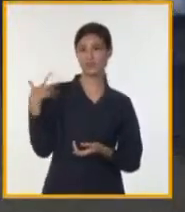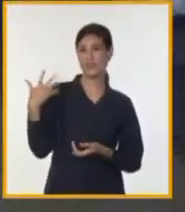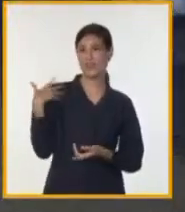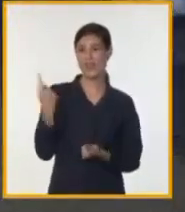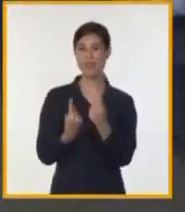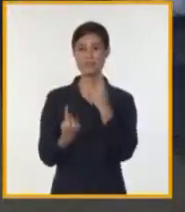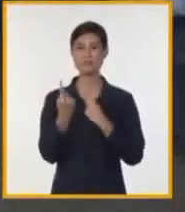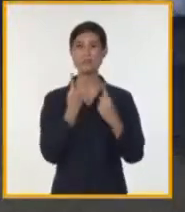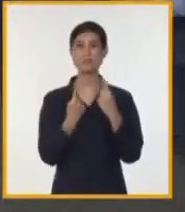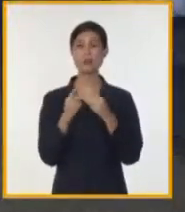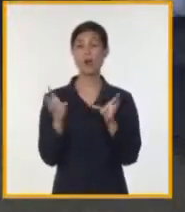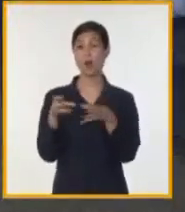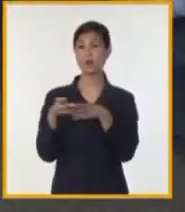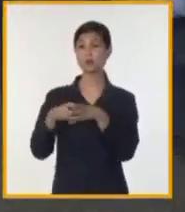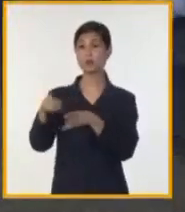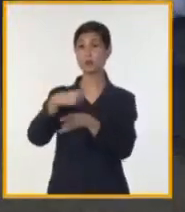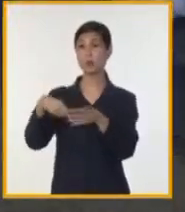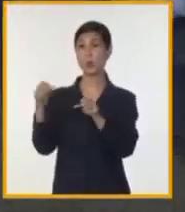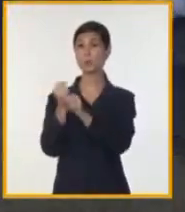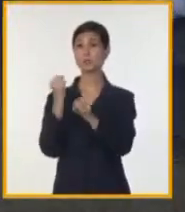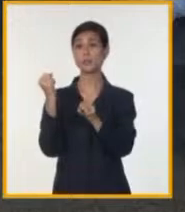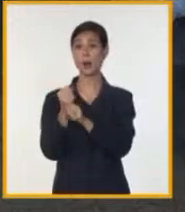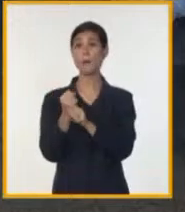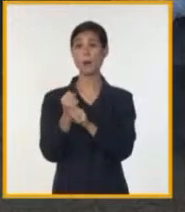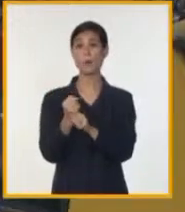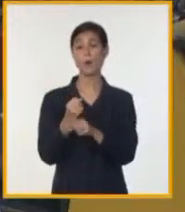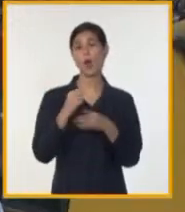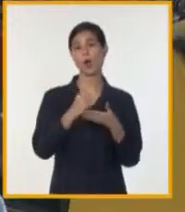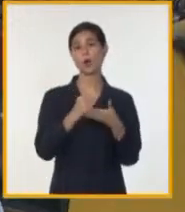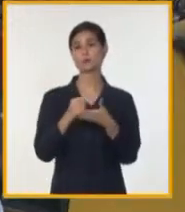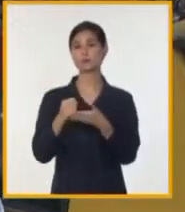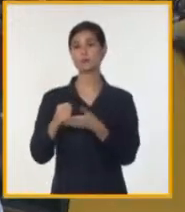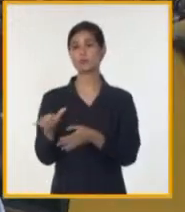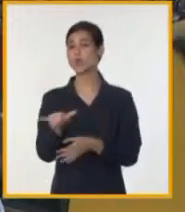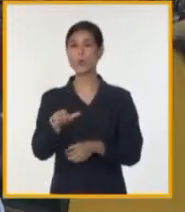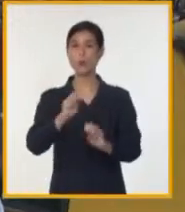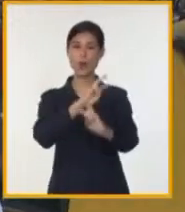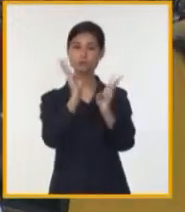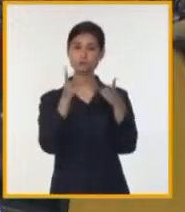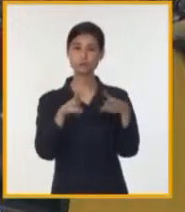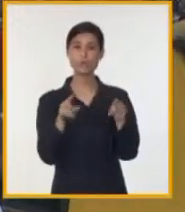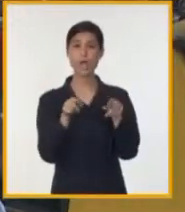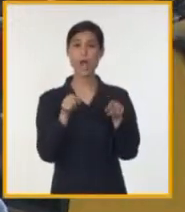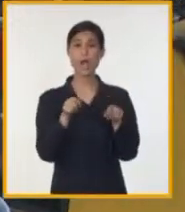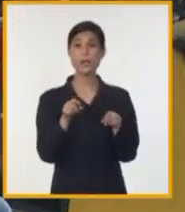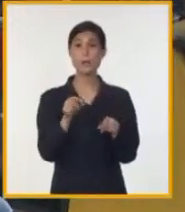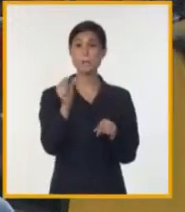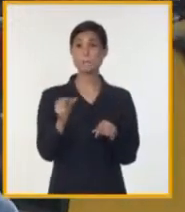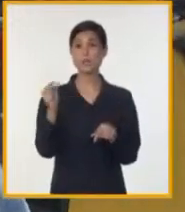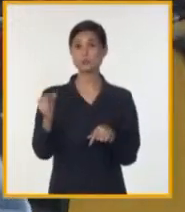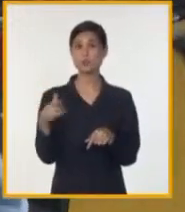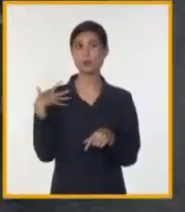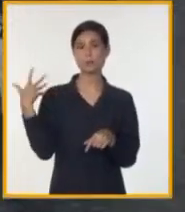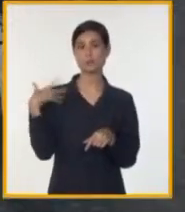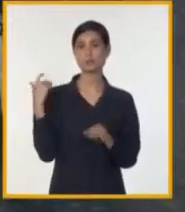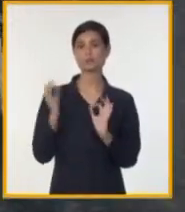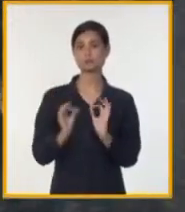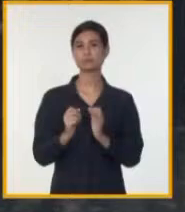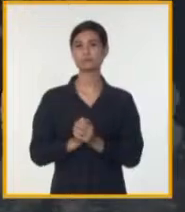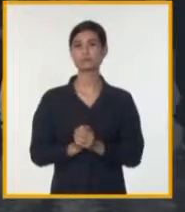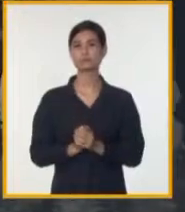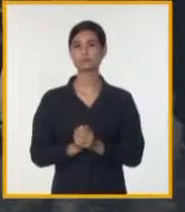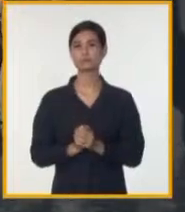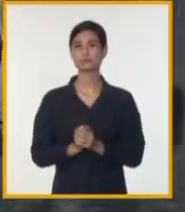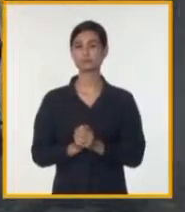así como por las quejas que entran por la vía digital. Se ha evaluado y ya se ha hecho público que esa lista espera al final del río se va a reubicar en